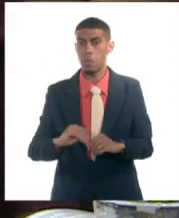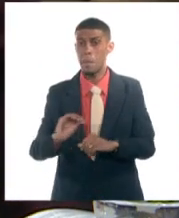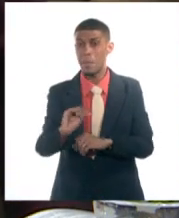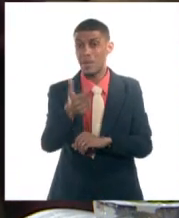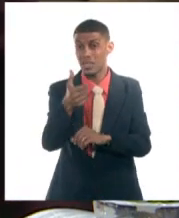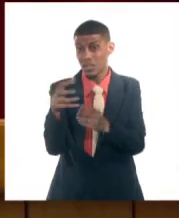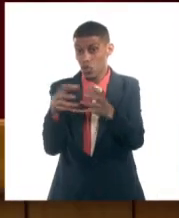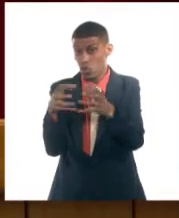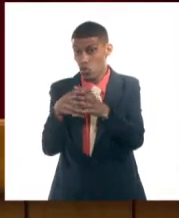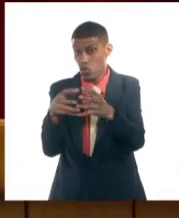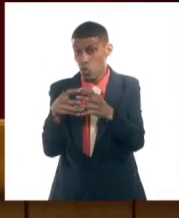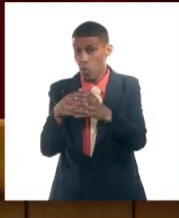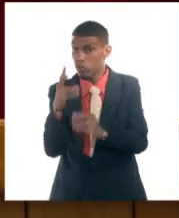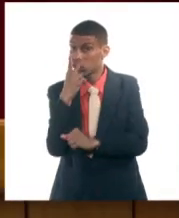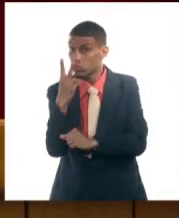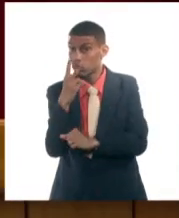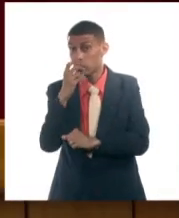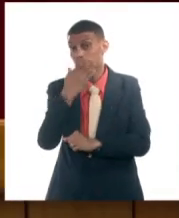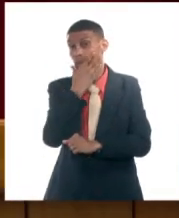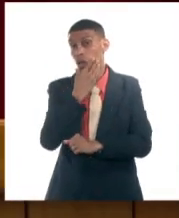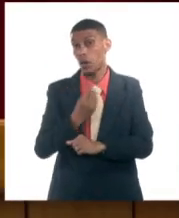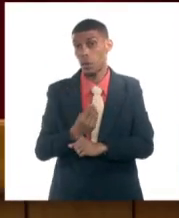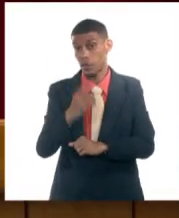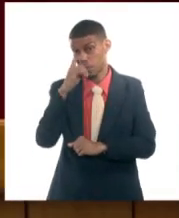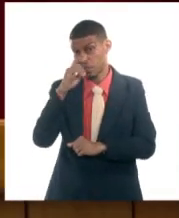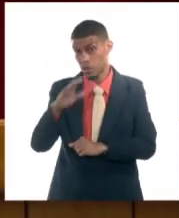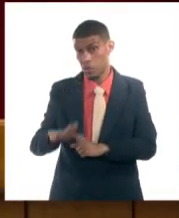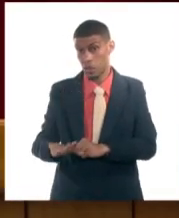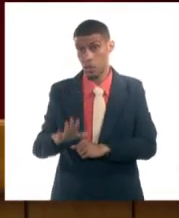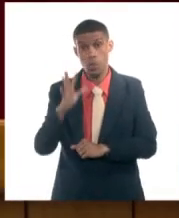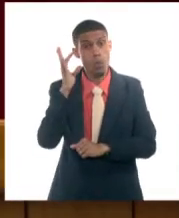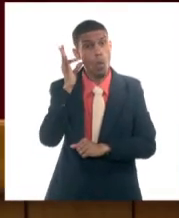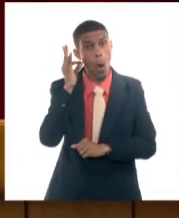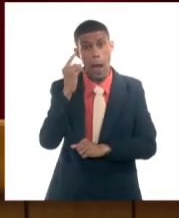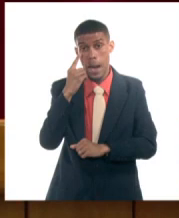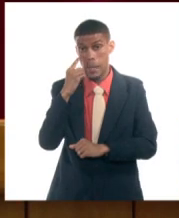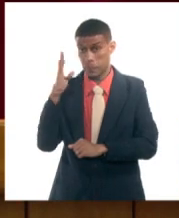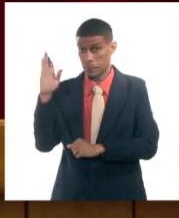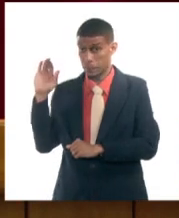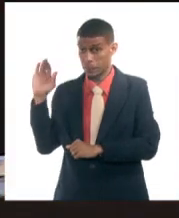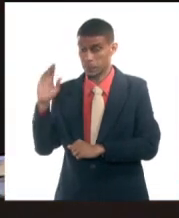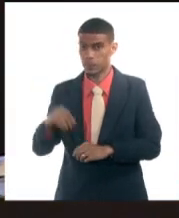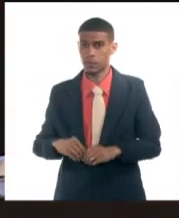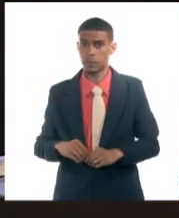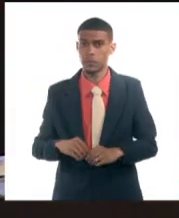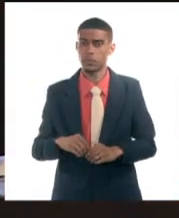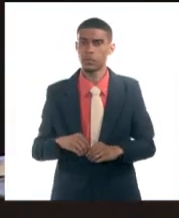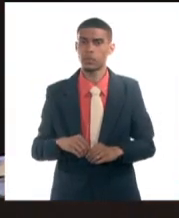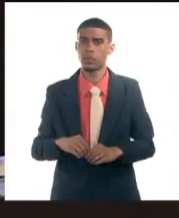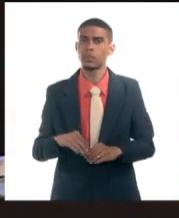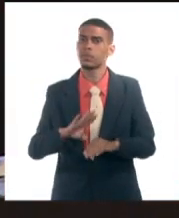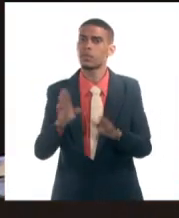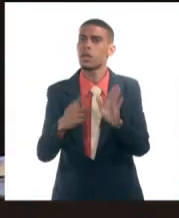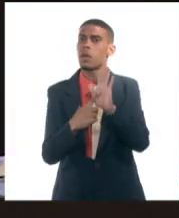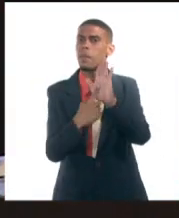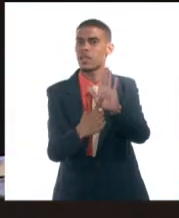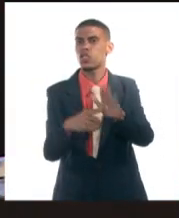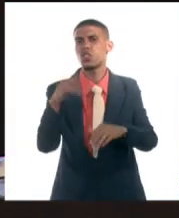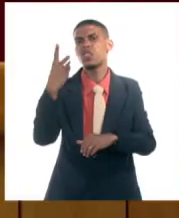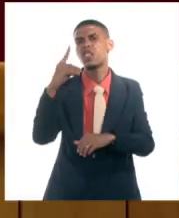Comisión Permanente de Atención a la Juventud, la Niñez y los Derechos de Igualdad de la Mujer tuvo a su cargo la presentación del